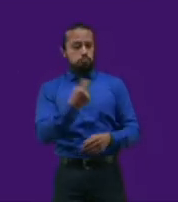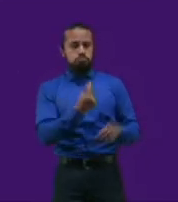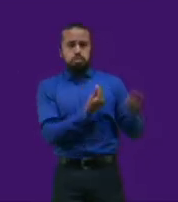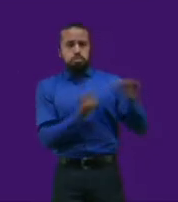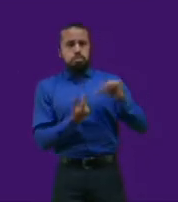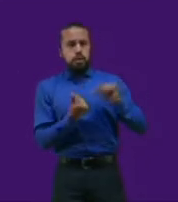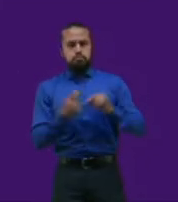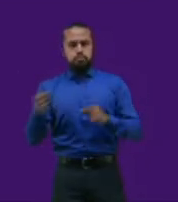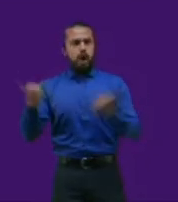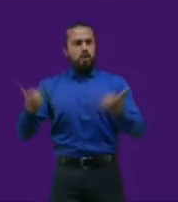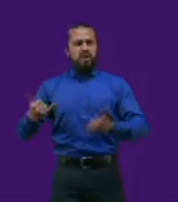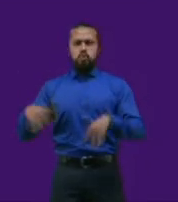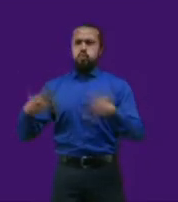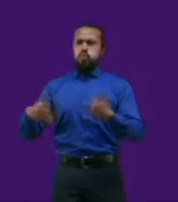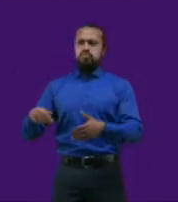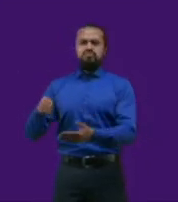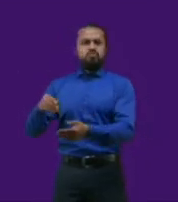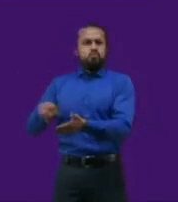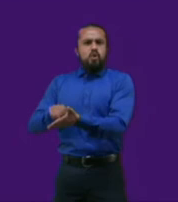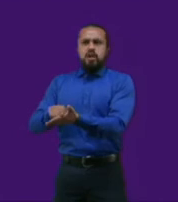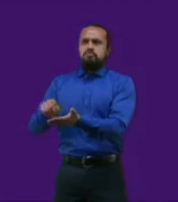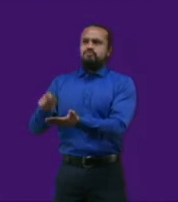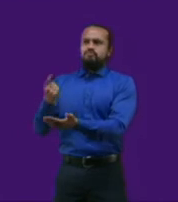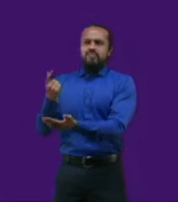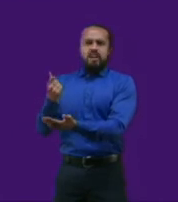y hacen modelos muy bacanos, pero